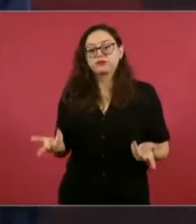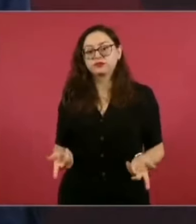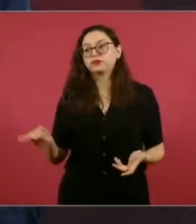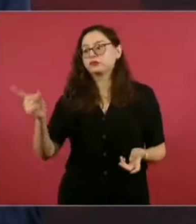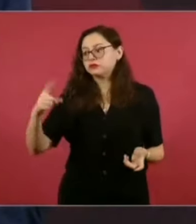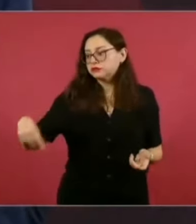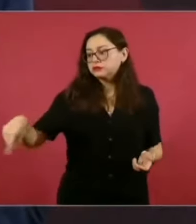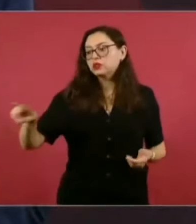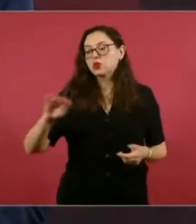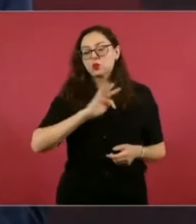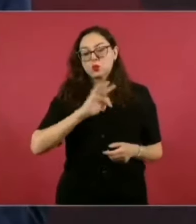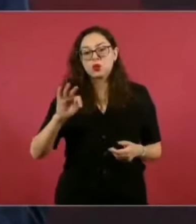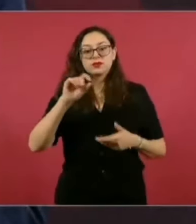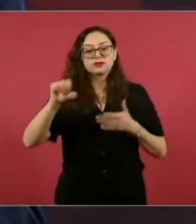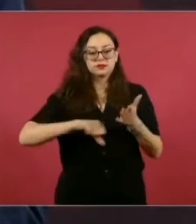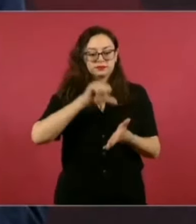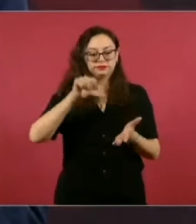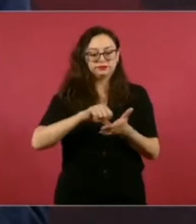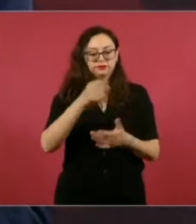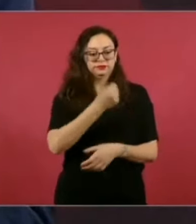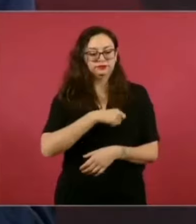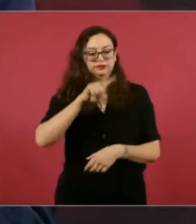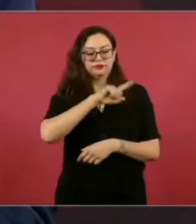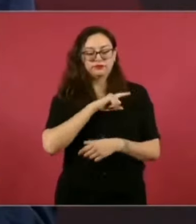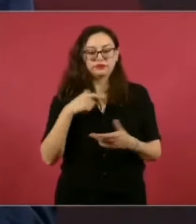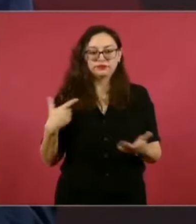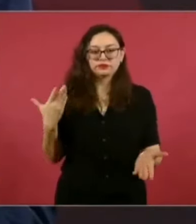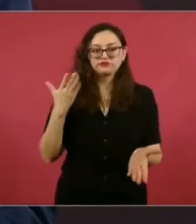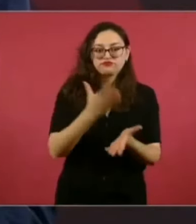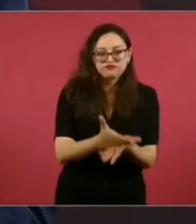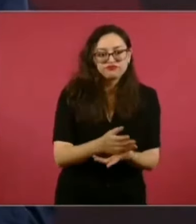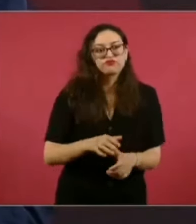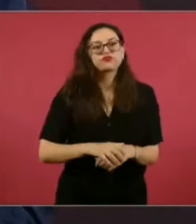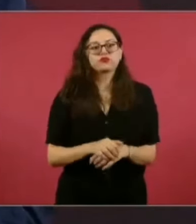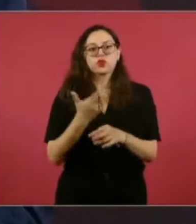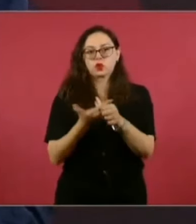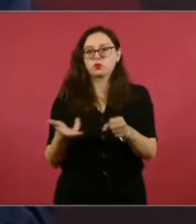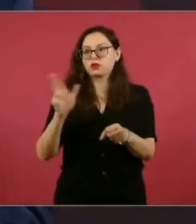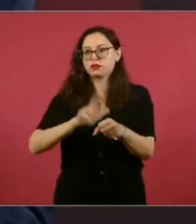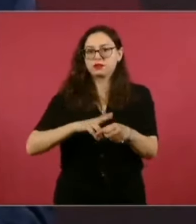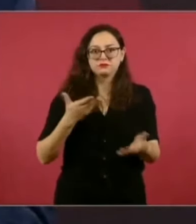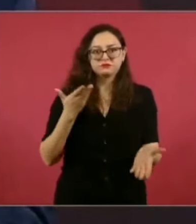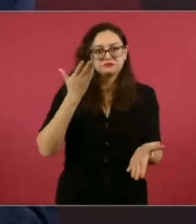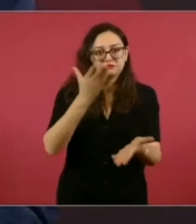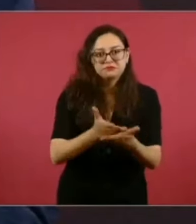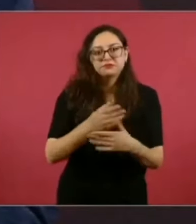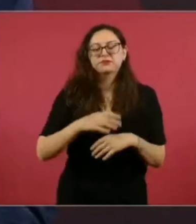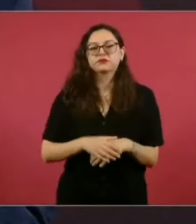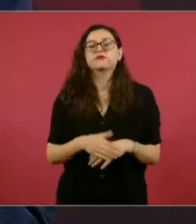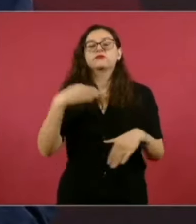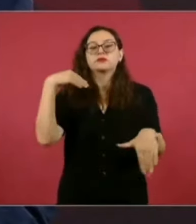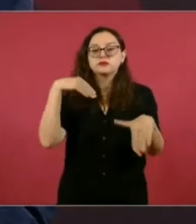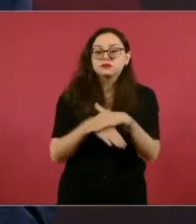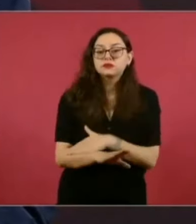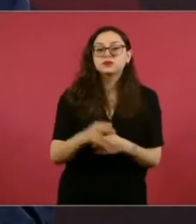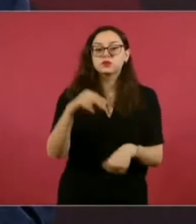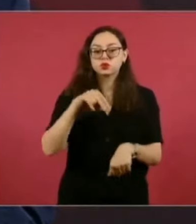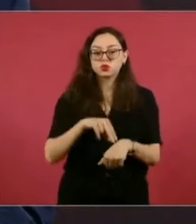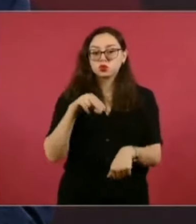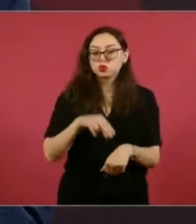de salud, a un hospital, ser atendido por un médico general, por